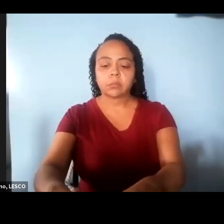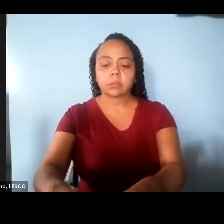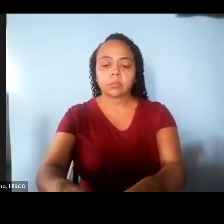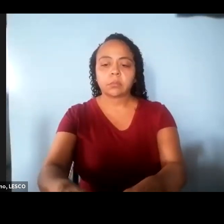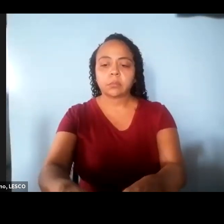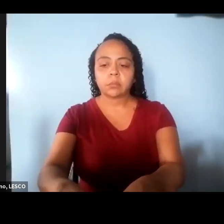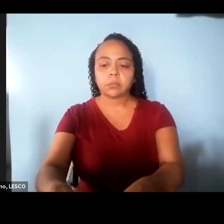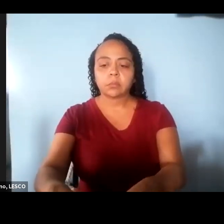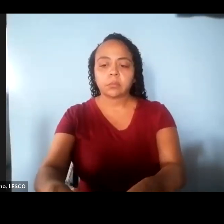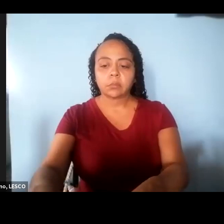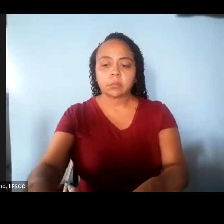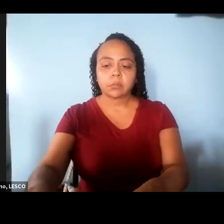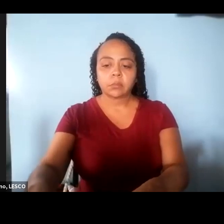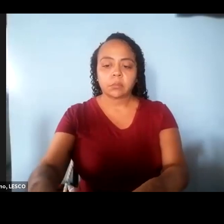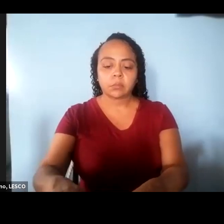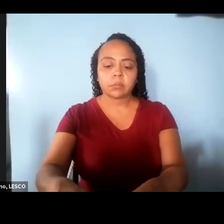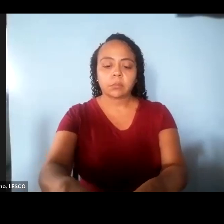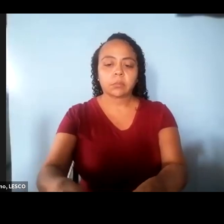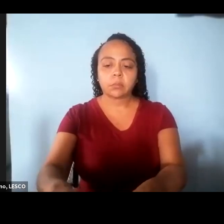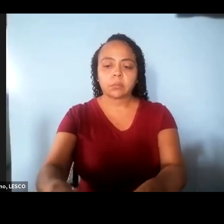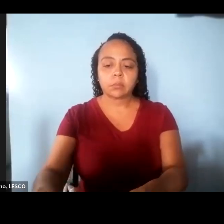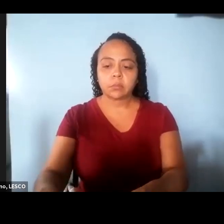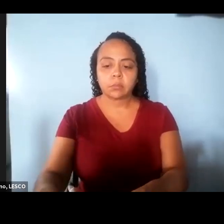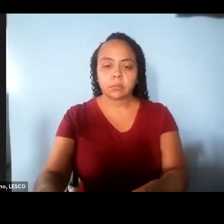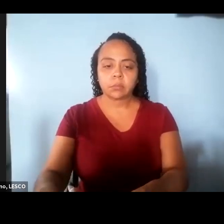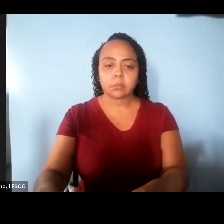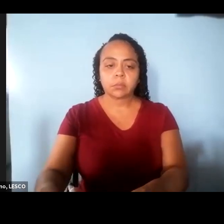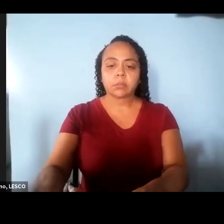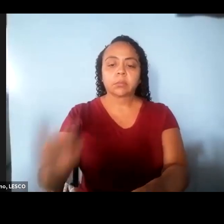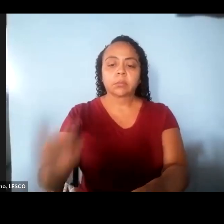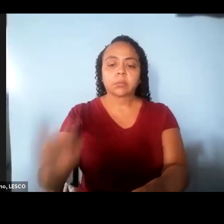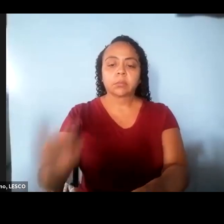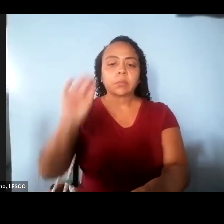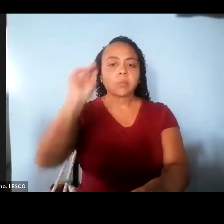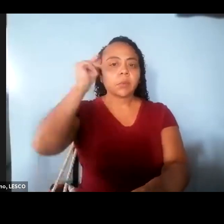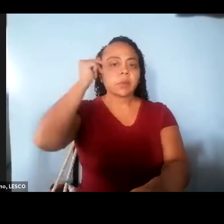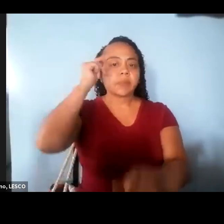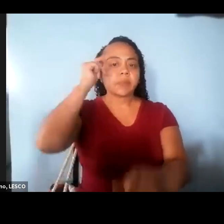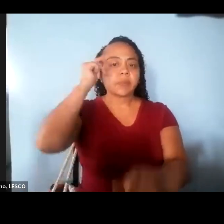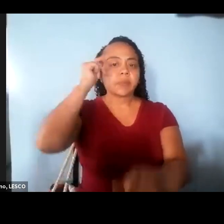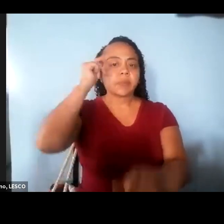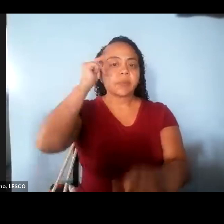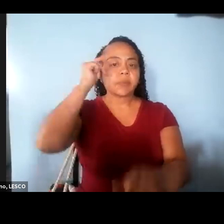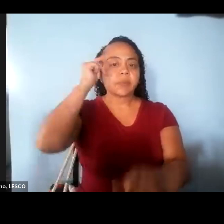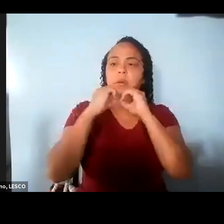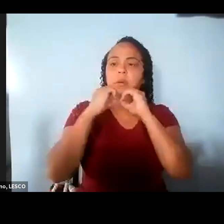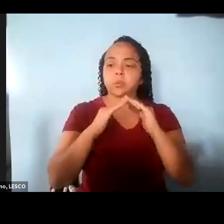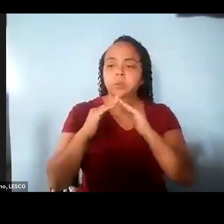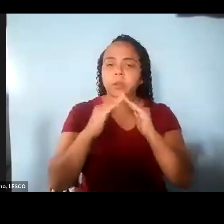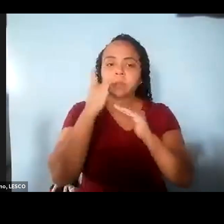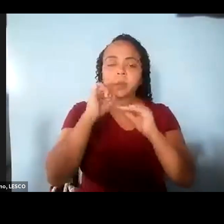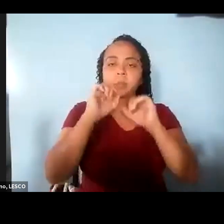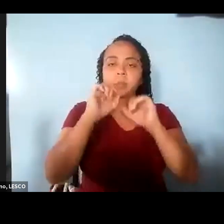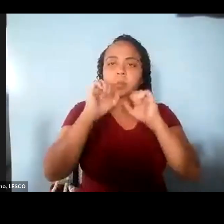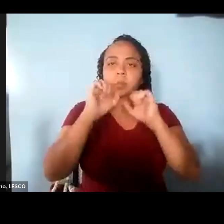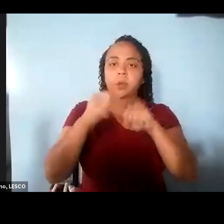empresa privada instituciones públicas gobierno local organizaciones comunitarias para poder tener comunidades